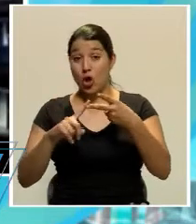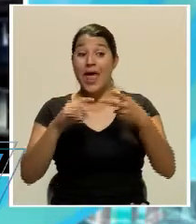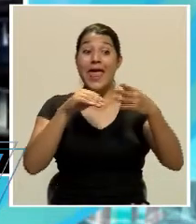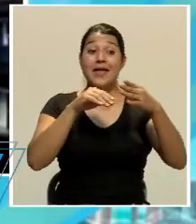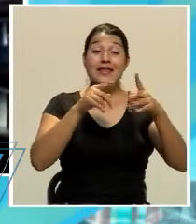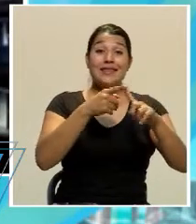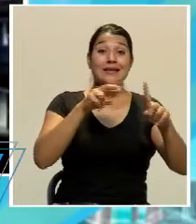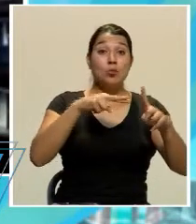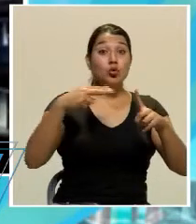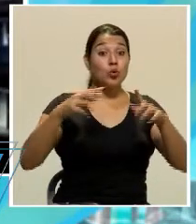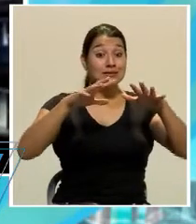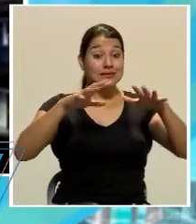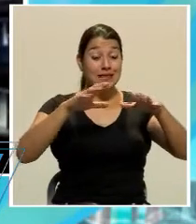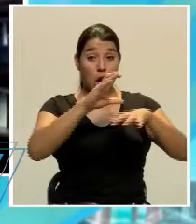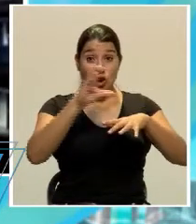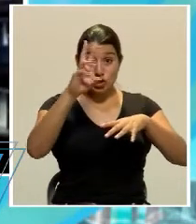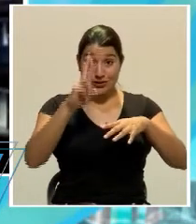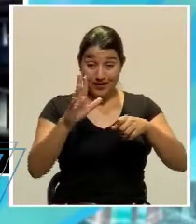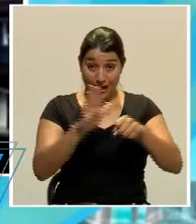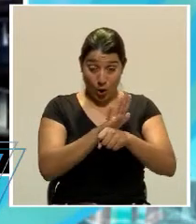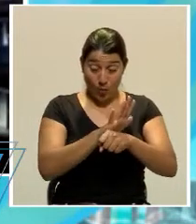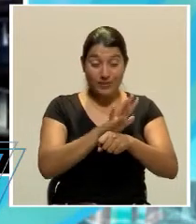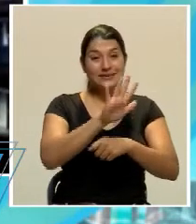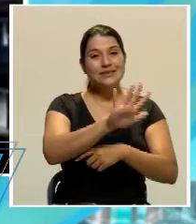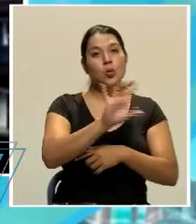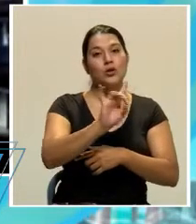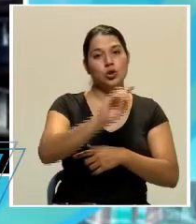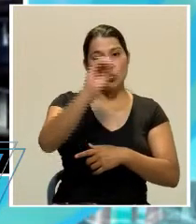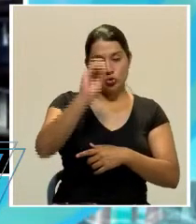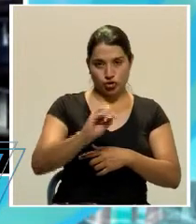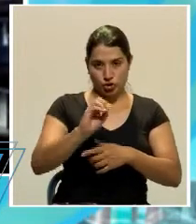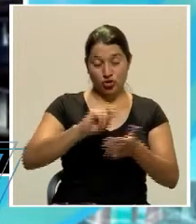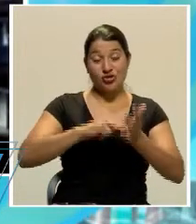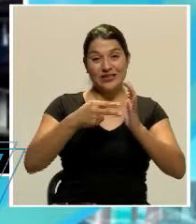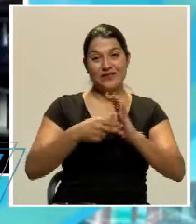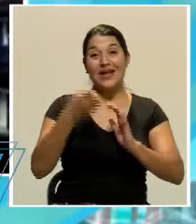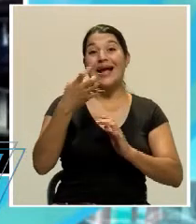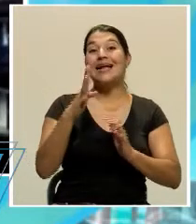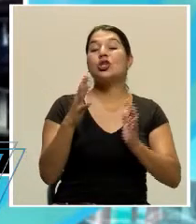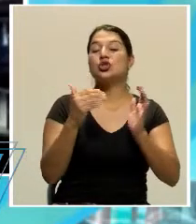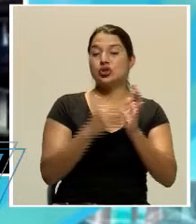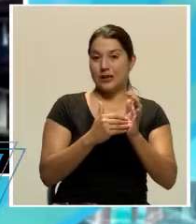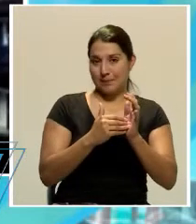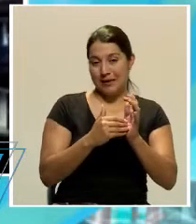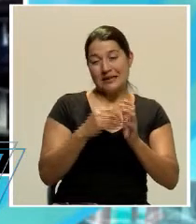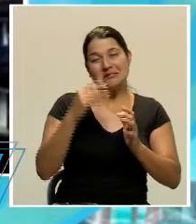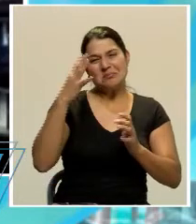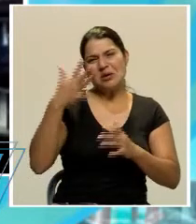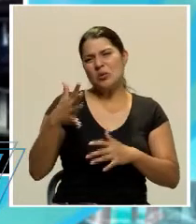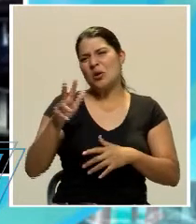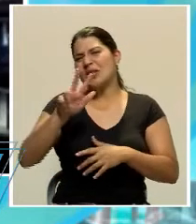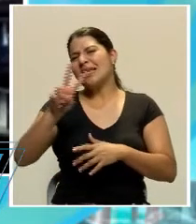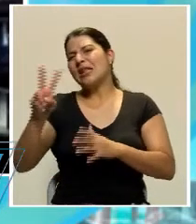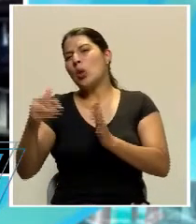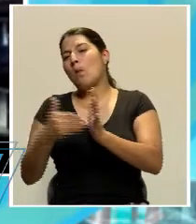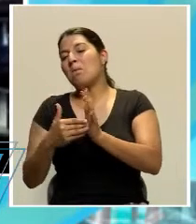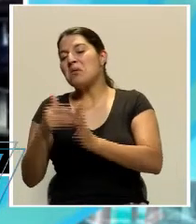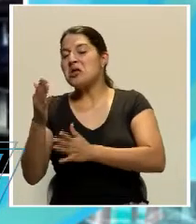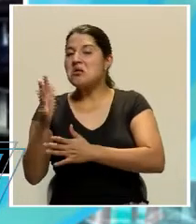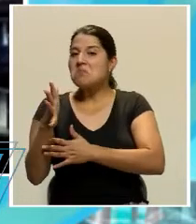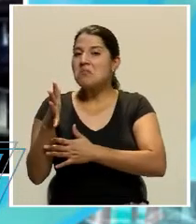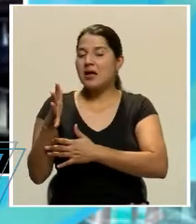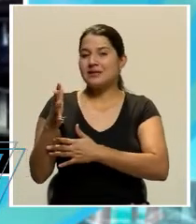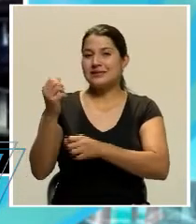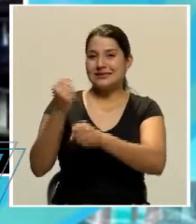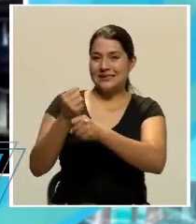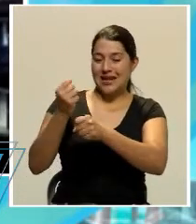21%. Pero el 58%, es decir, 14.000, considerando que son 32.000 y pico de personas que se